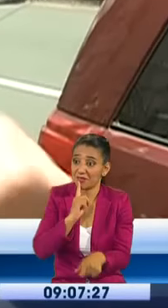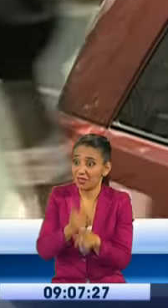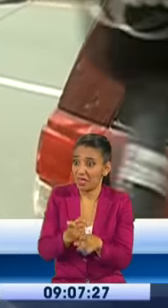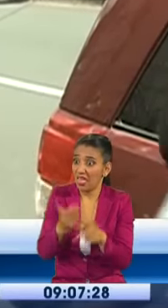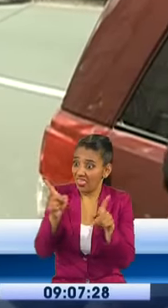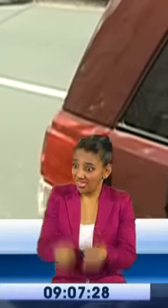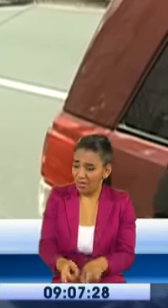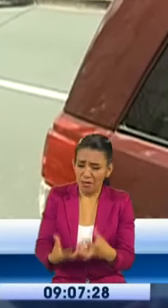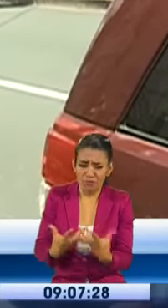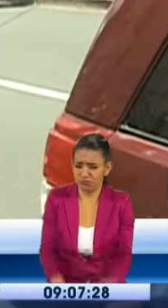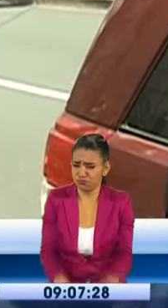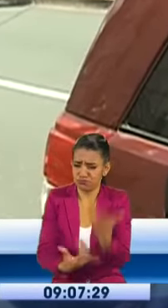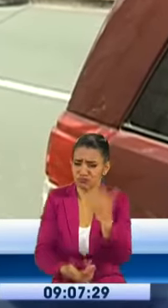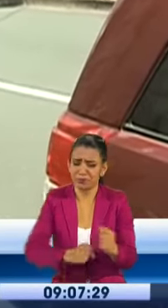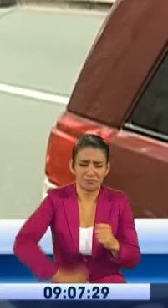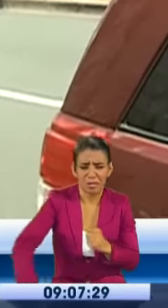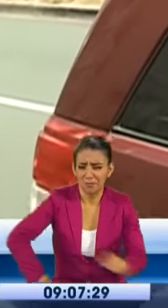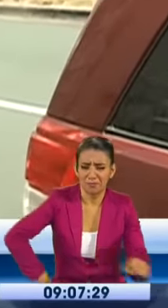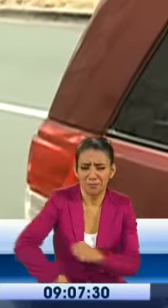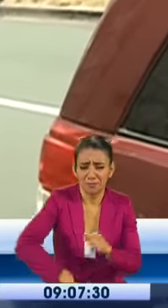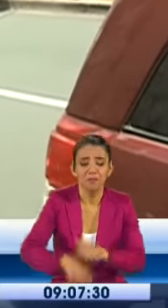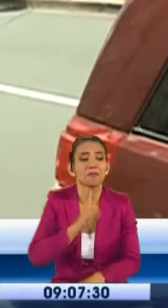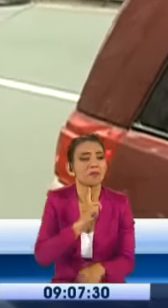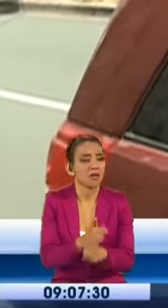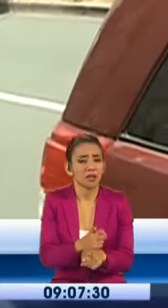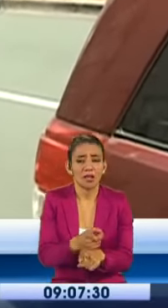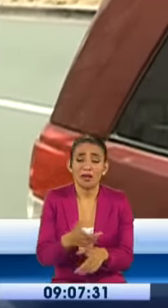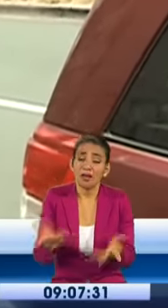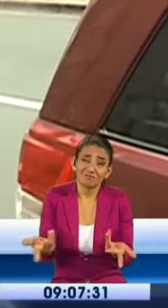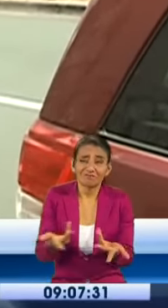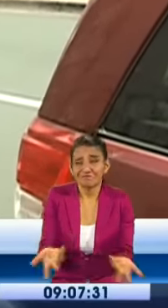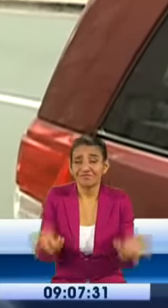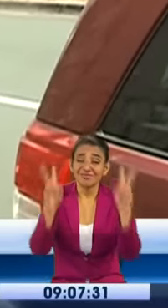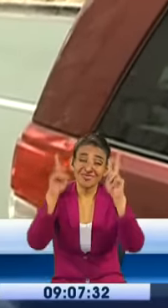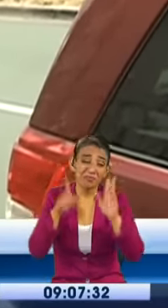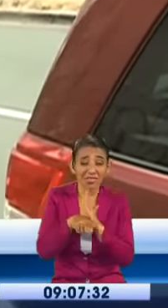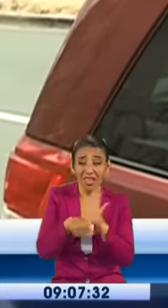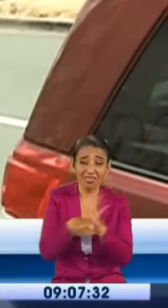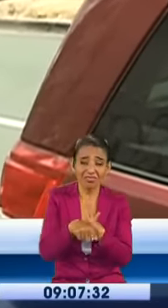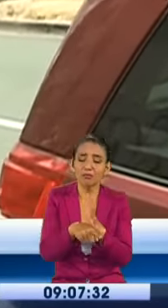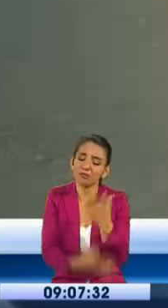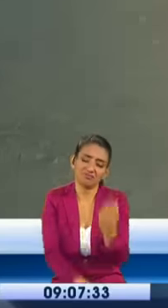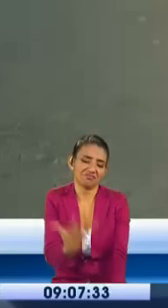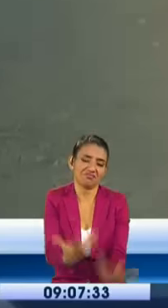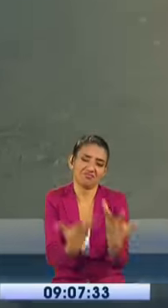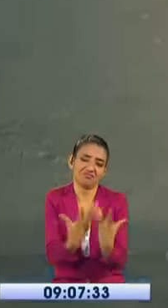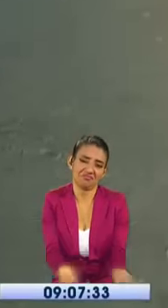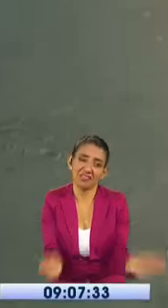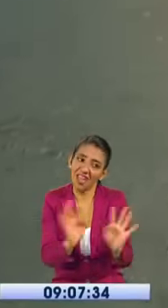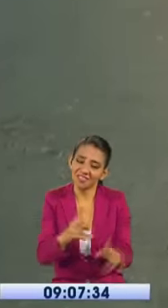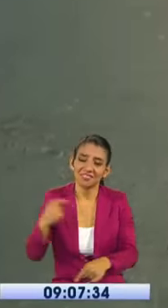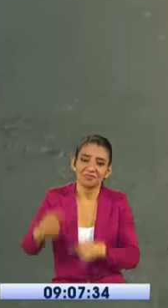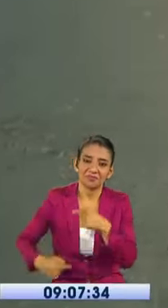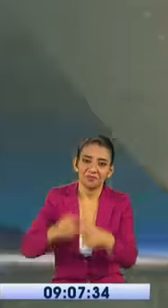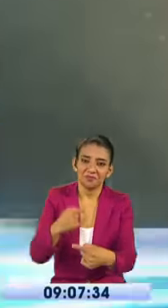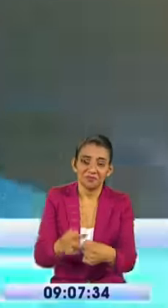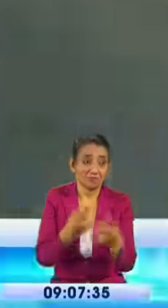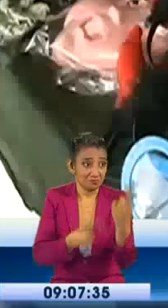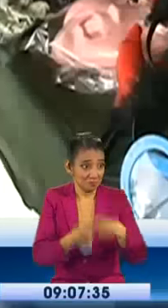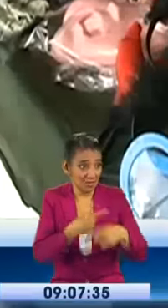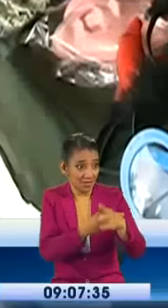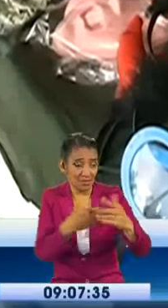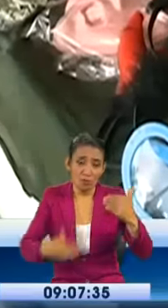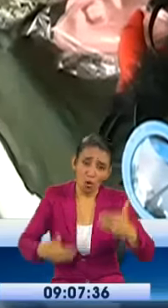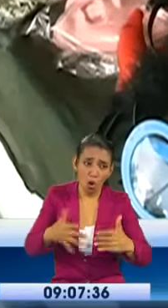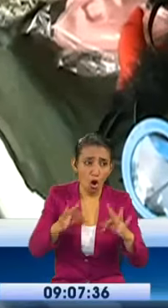hay que patearle, hay que hacerle. Claro, hay que quemar todas las cosas negativas de ahí. La tradición que tenemos. Pero no solo se venden monigotes y viejos,